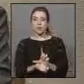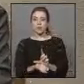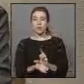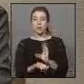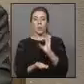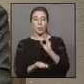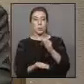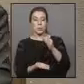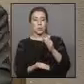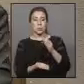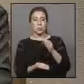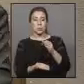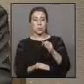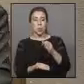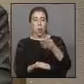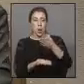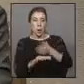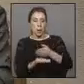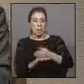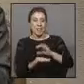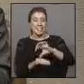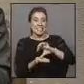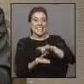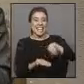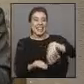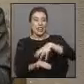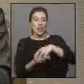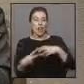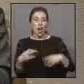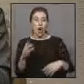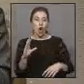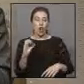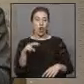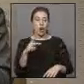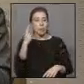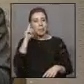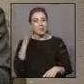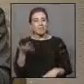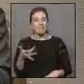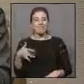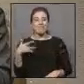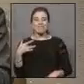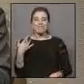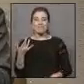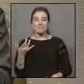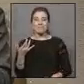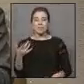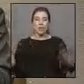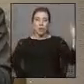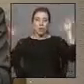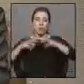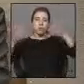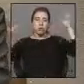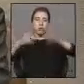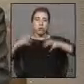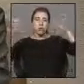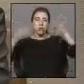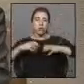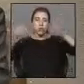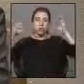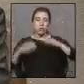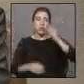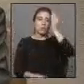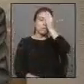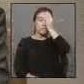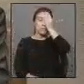el centro de la comuna de Orcón, pero lamentablemente con el temporal del mes de agosto